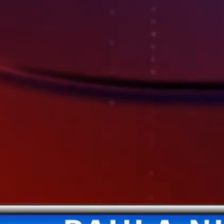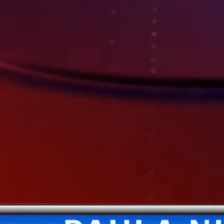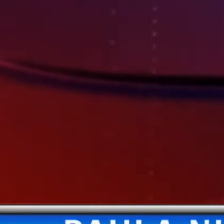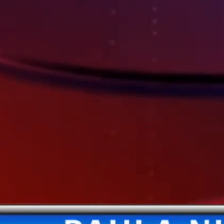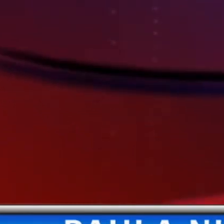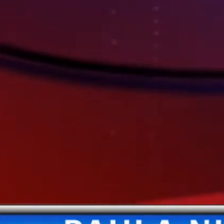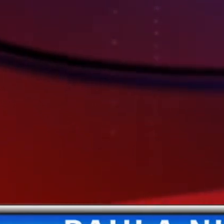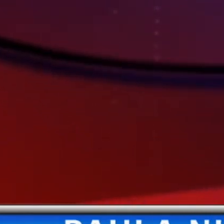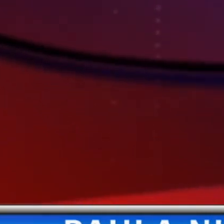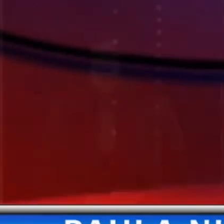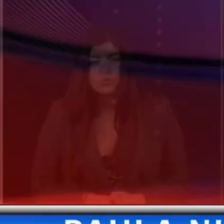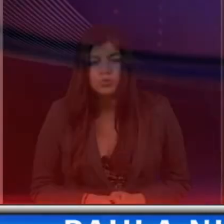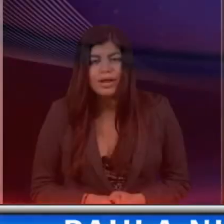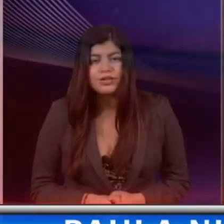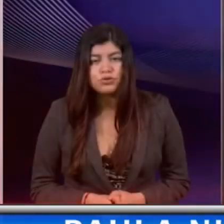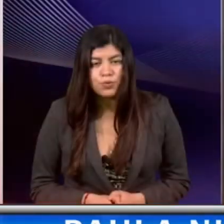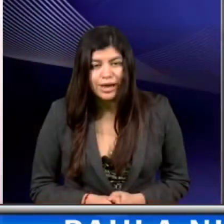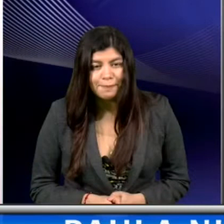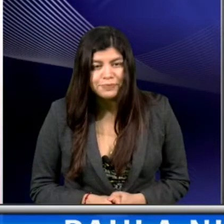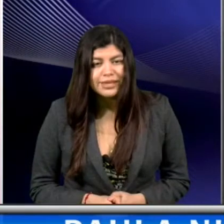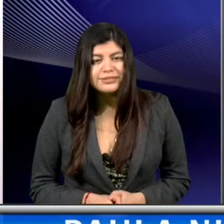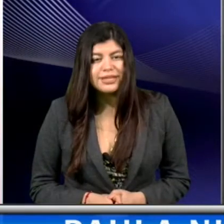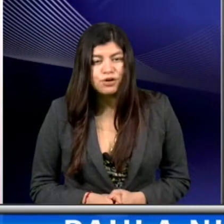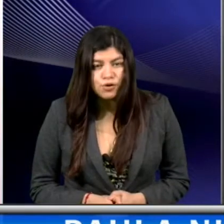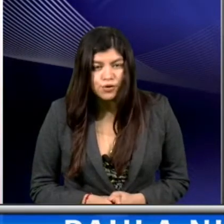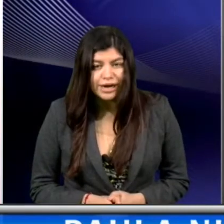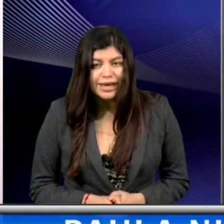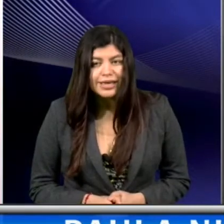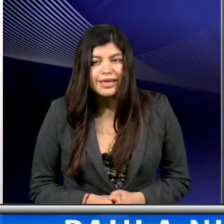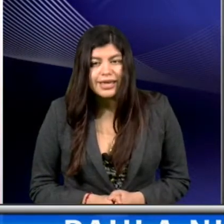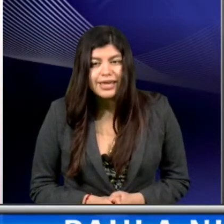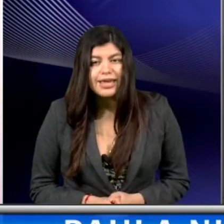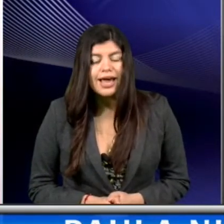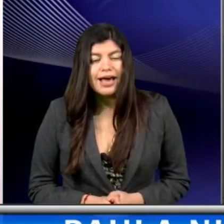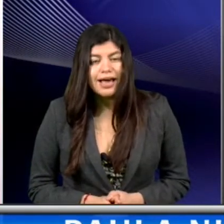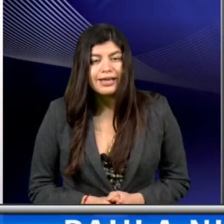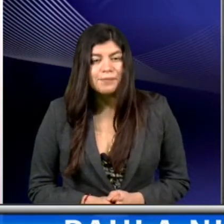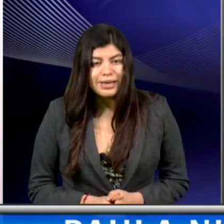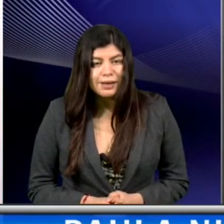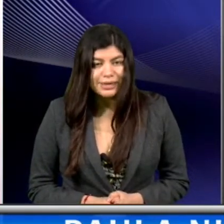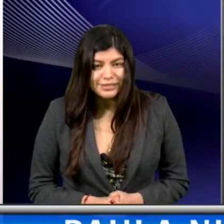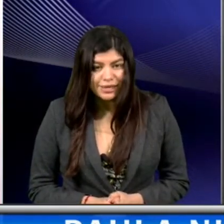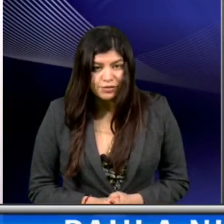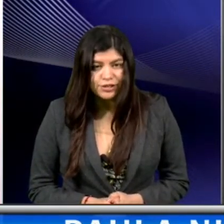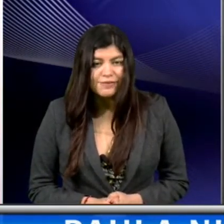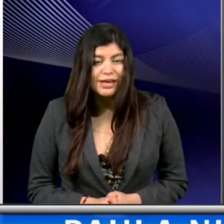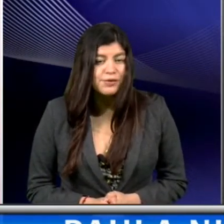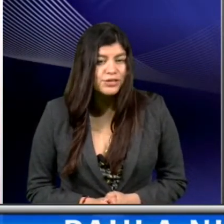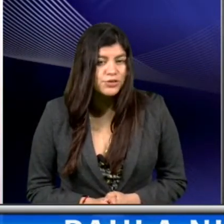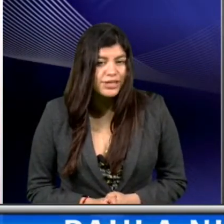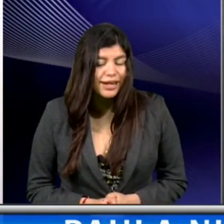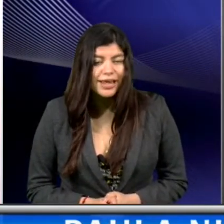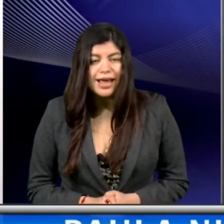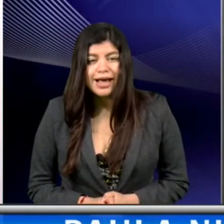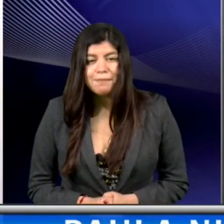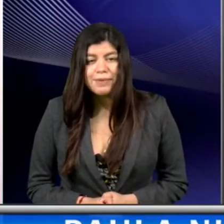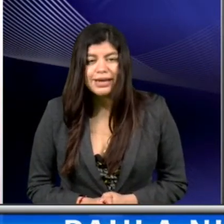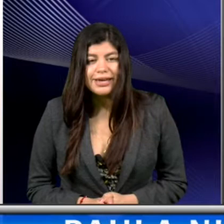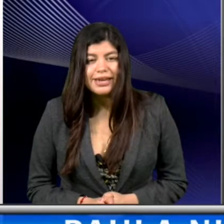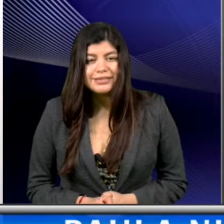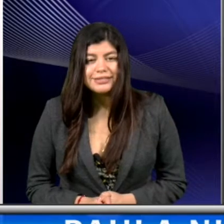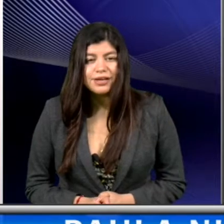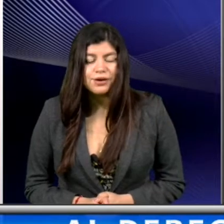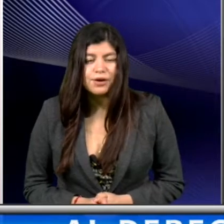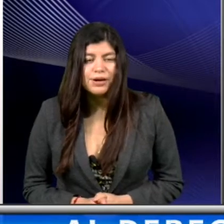saludar con mucha alegría a Úrsula Sura, psicóloga, y a Camila Pacheco, trabajadora social,